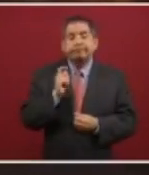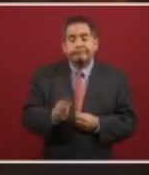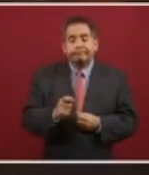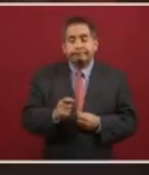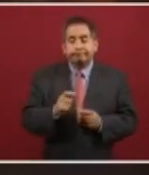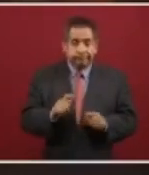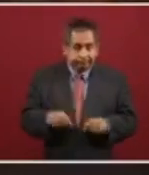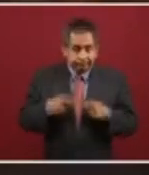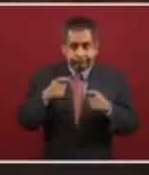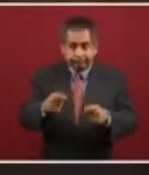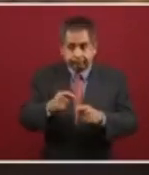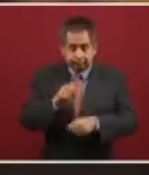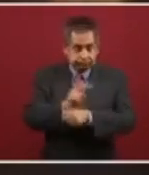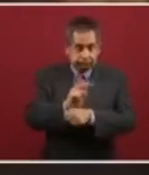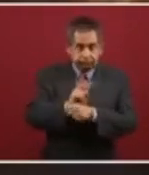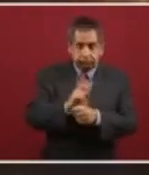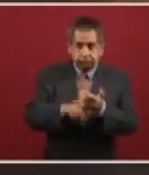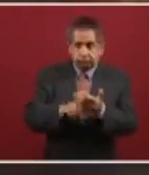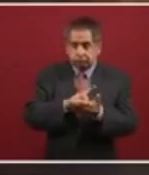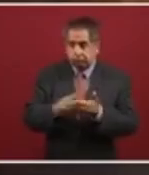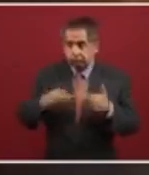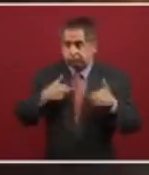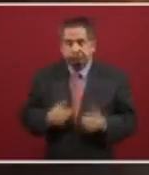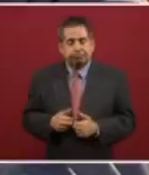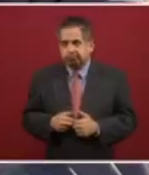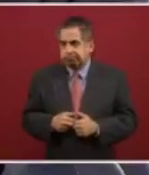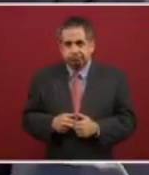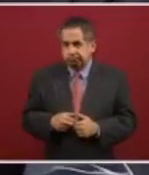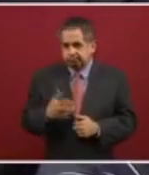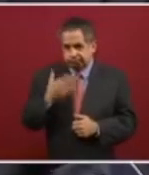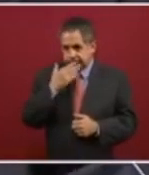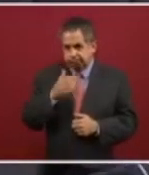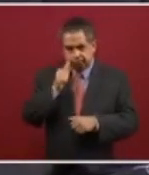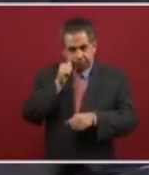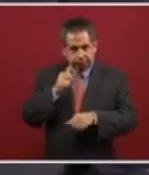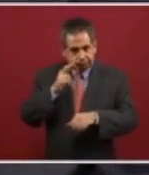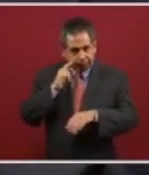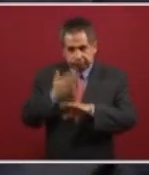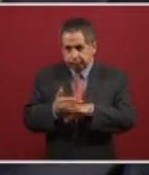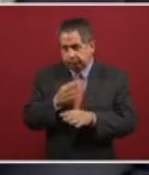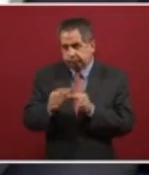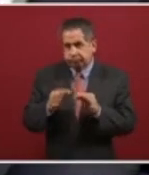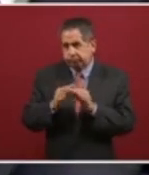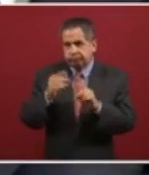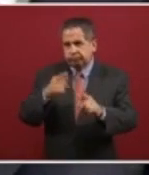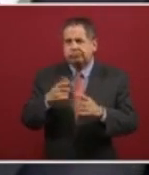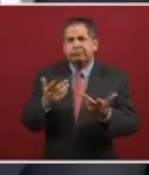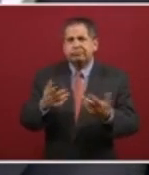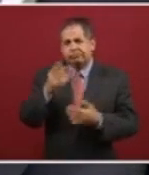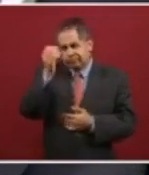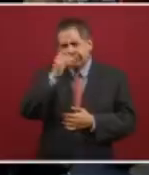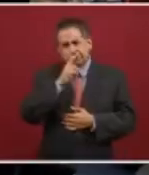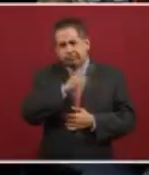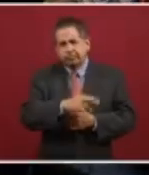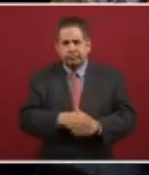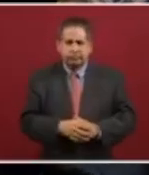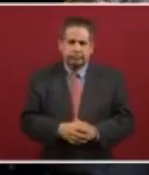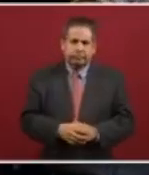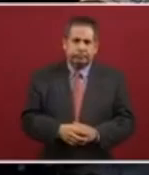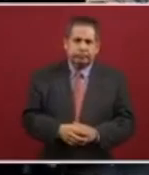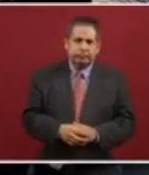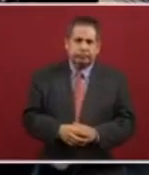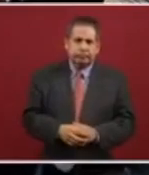Procuración de Garantías y Vigilancia de los Derechos Humanos no se están asumiendo como premisa. ¿Qué le responde, por favor?